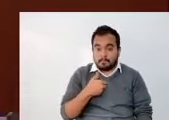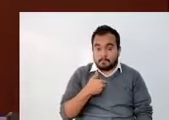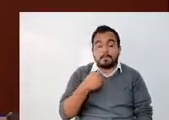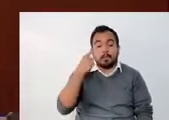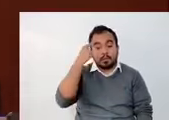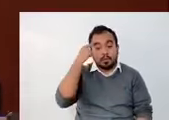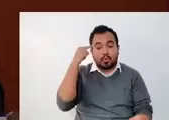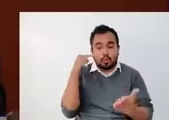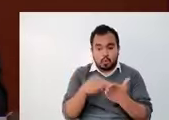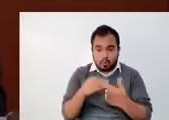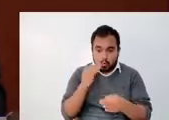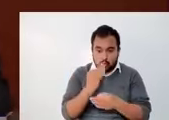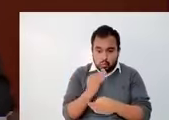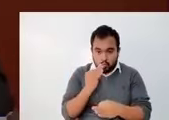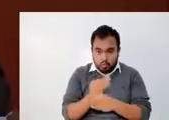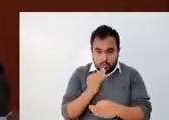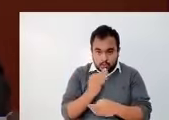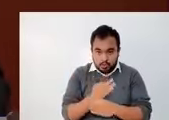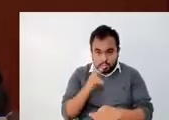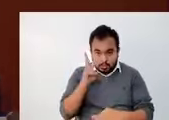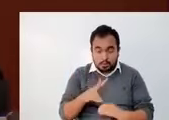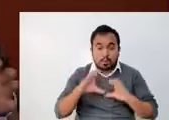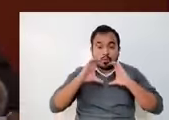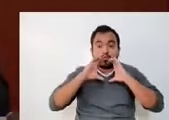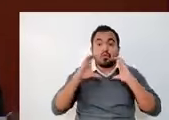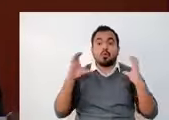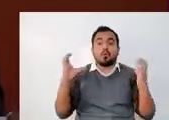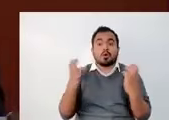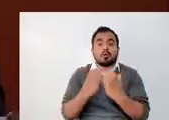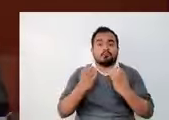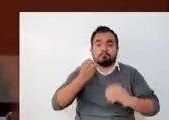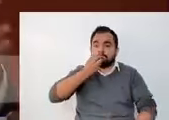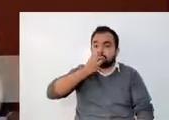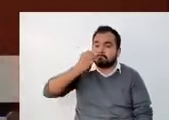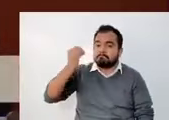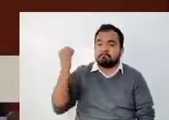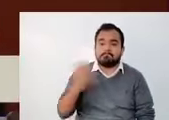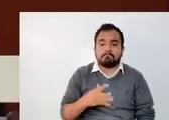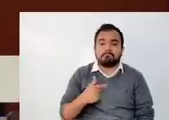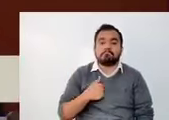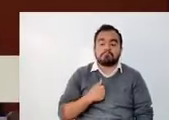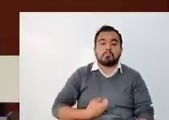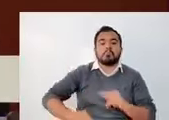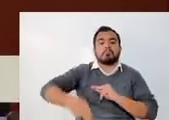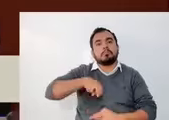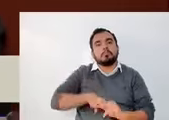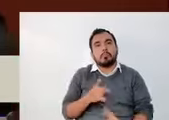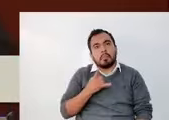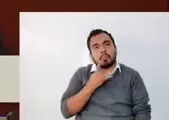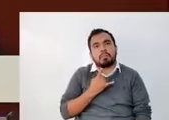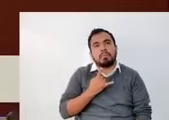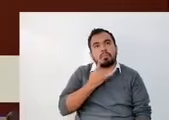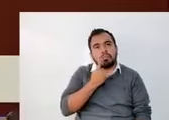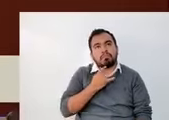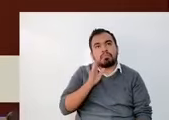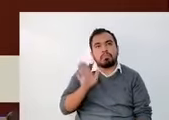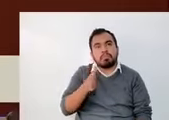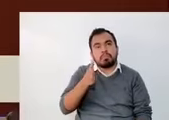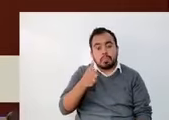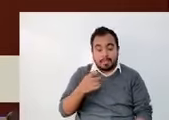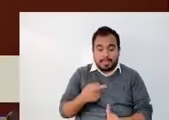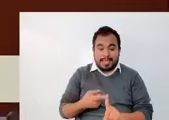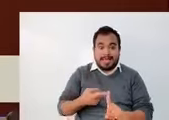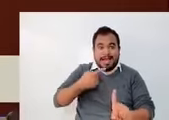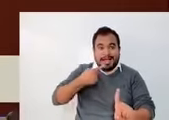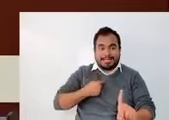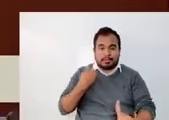momento, y excluyéndome, ha sido un congreso excepcional. Yo he estado sentado viendo, excepto justo la anterior a la mía,